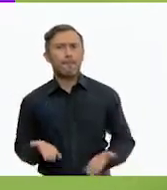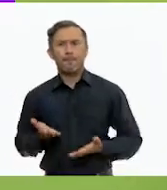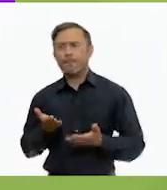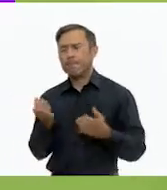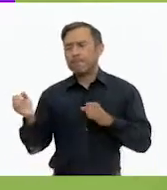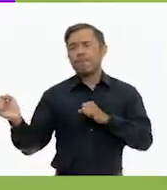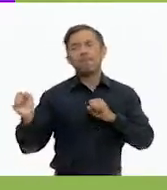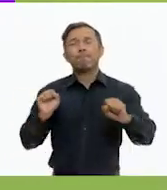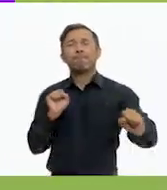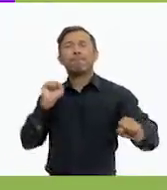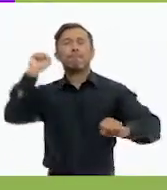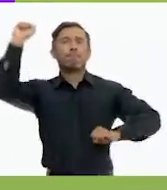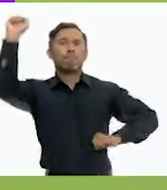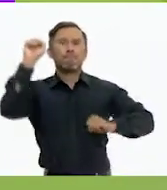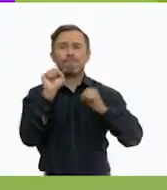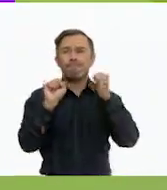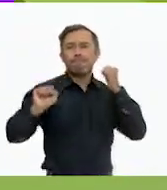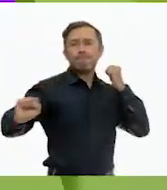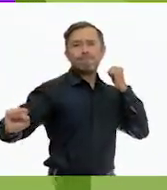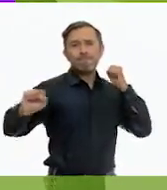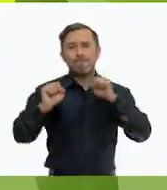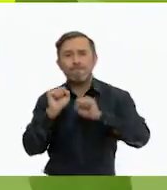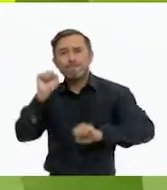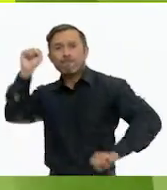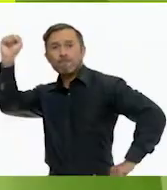Y estirarse.